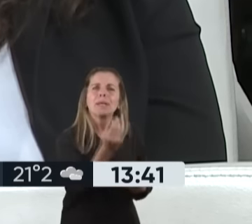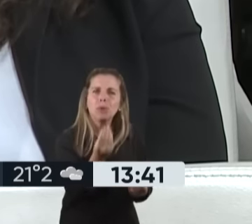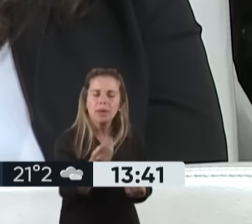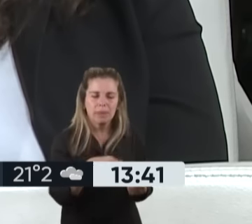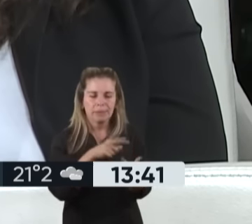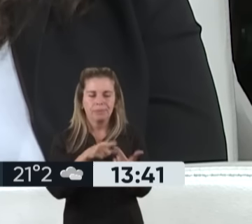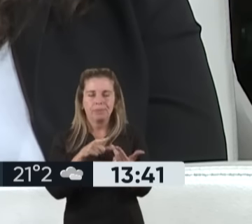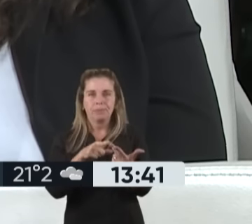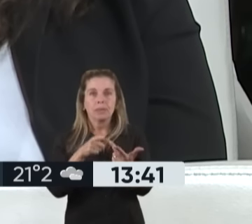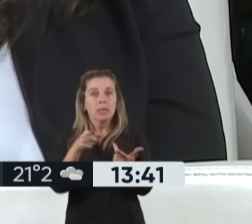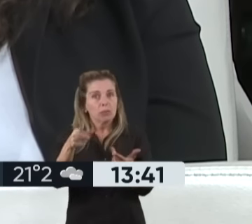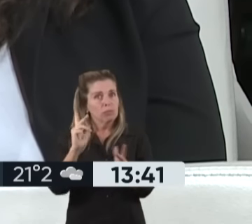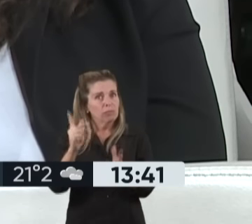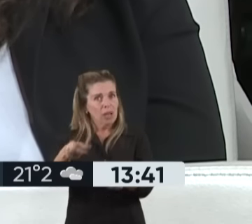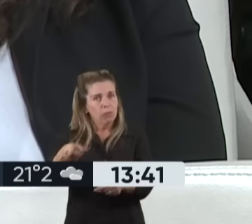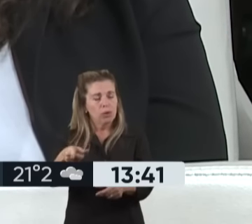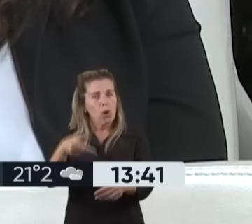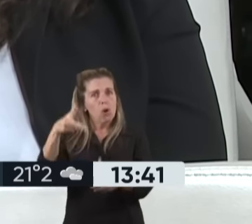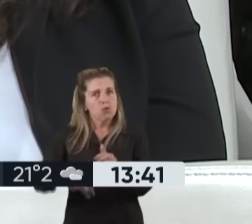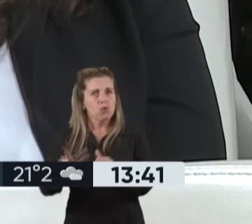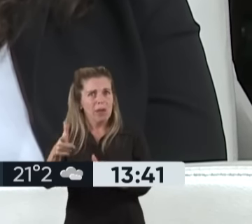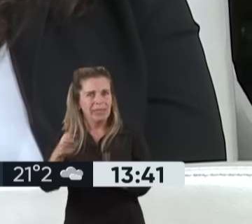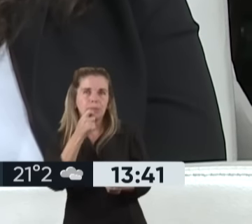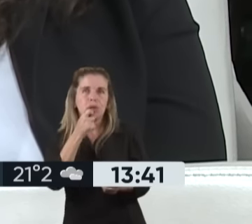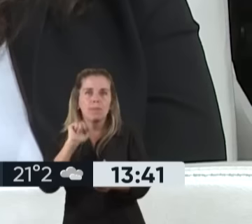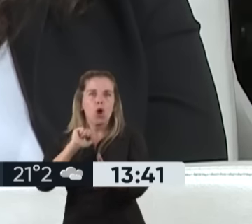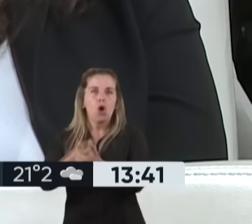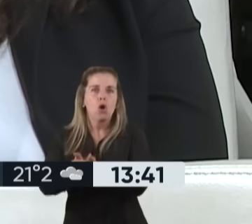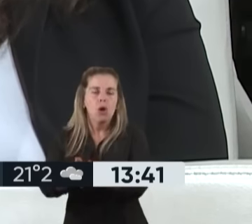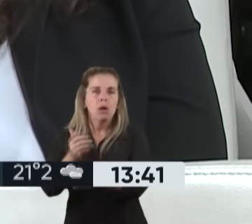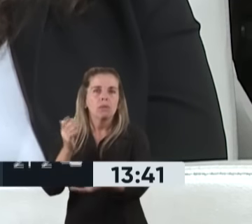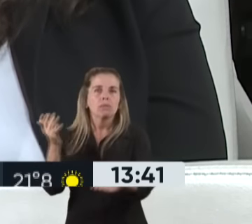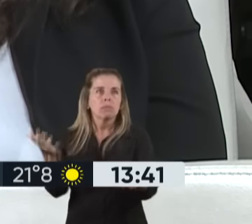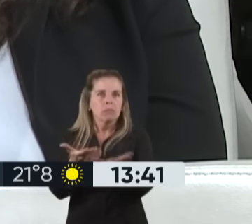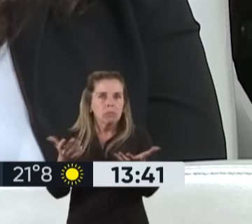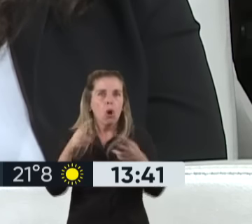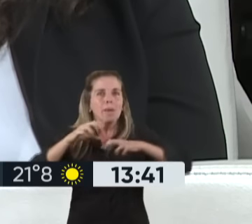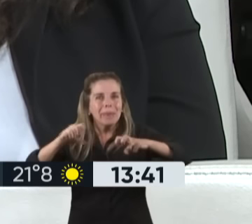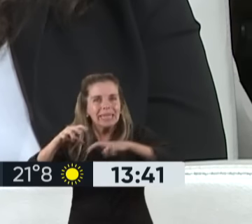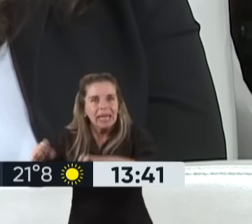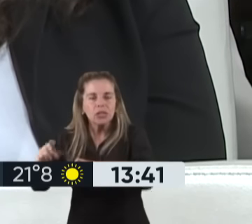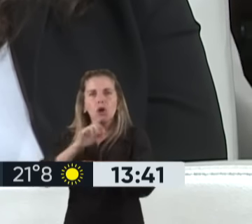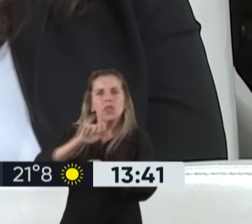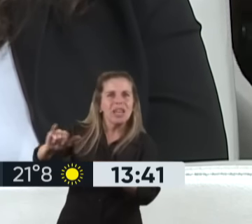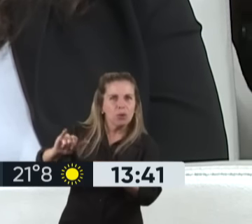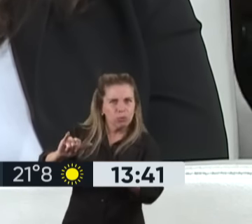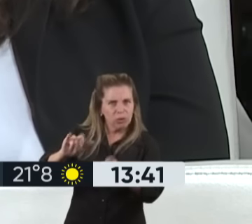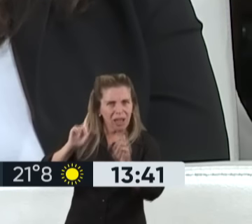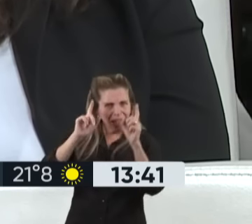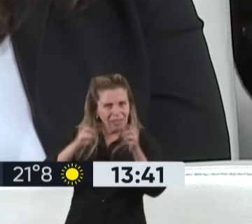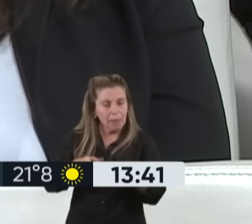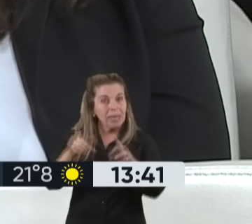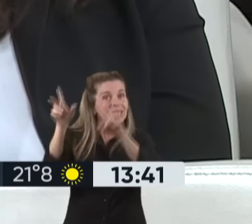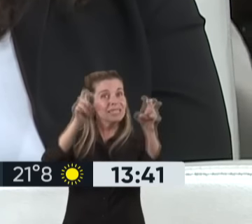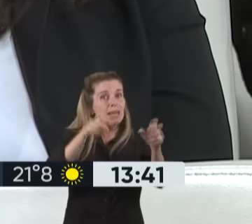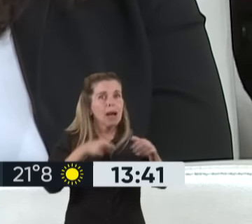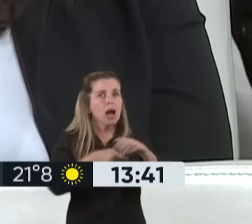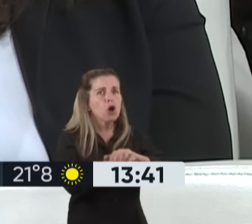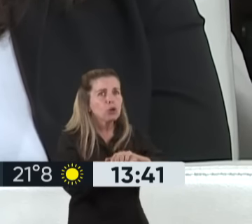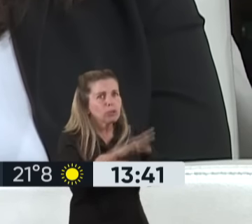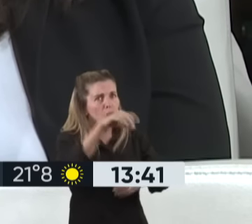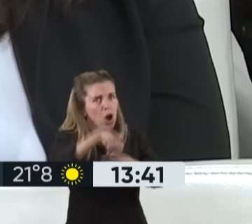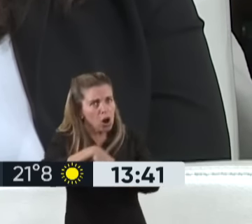la caducidad de esas condenas o investigaciones también va a abarcar a la corrupción o no.